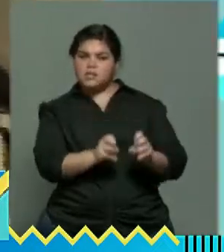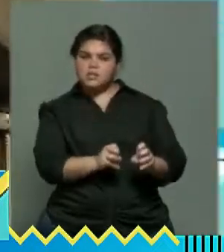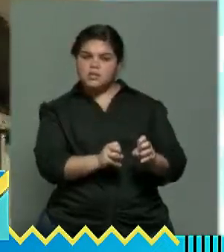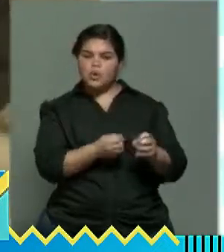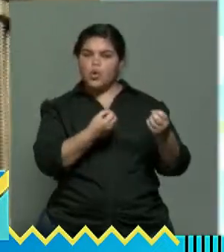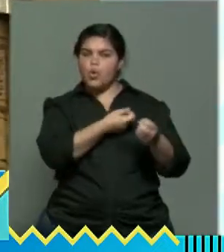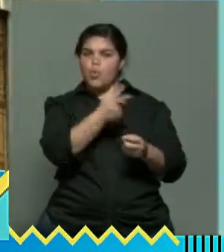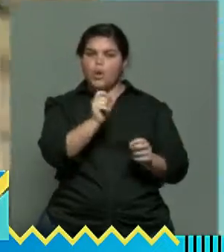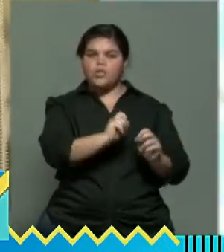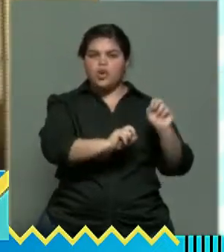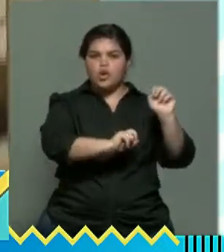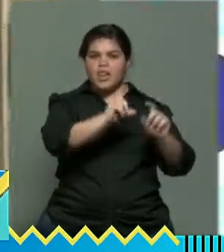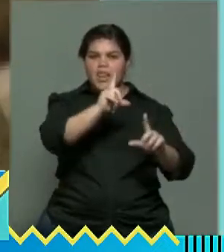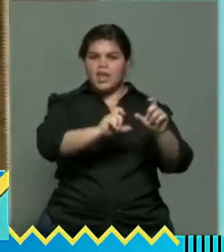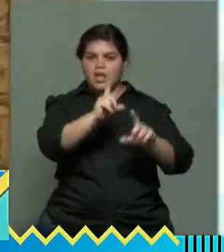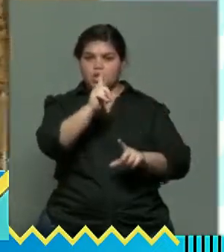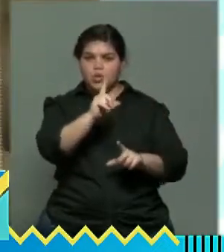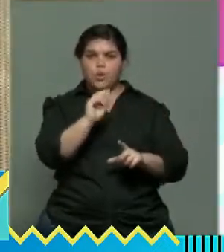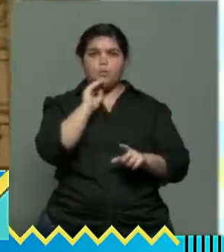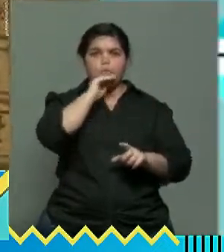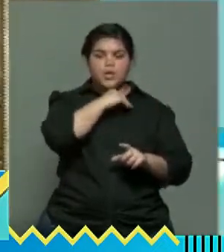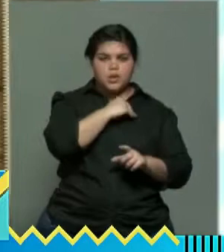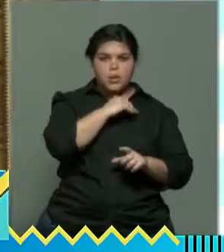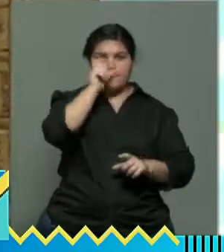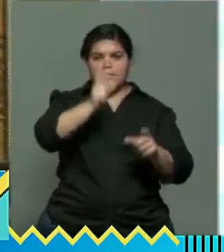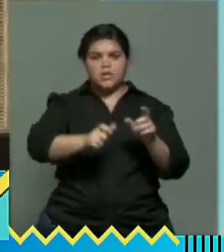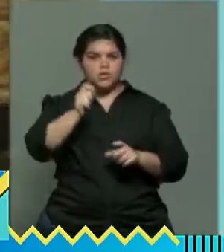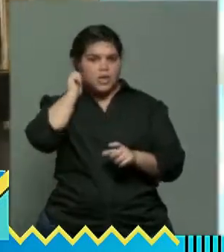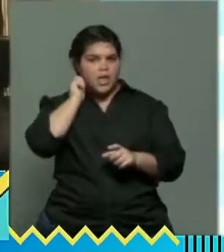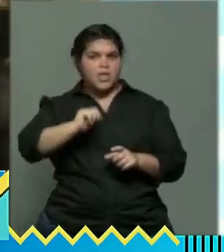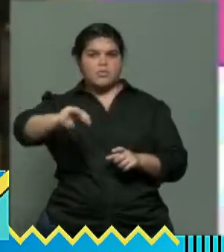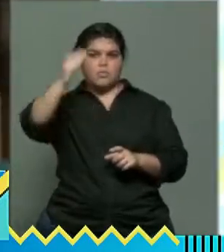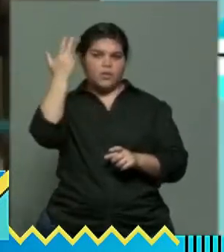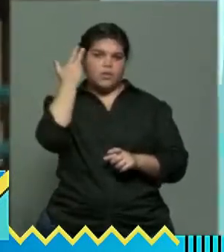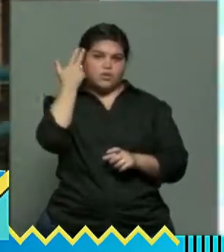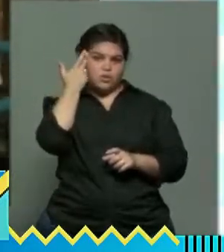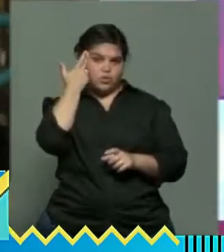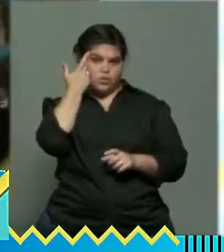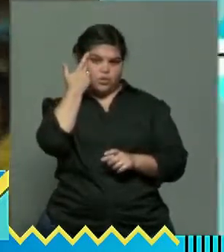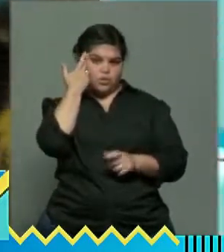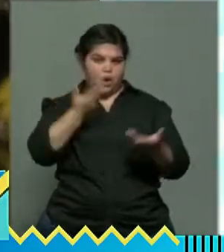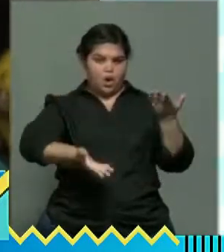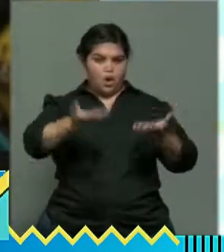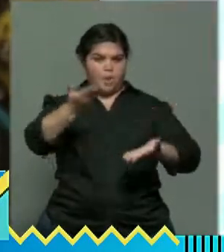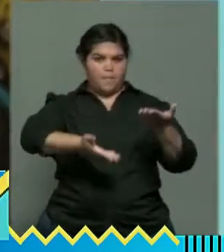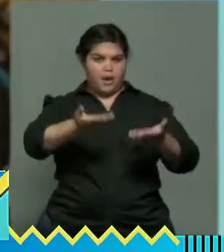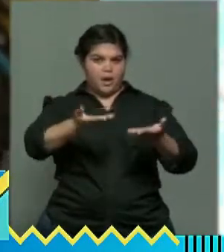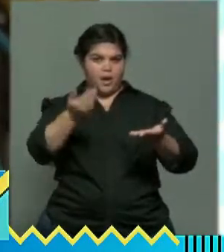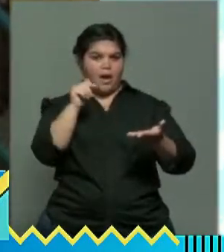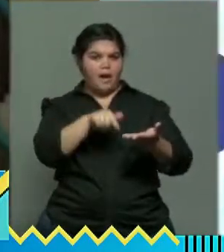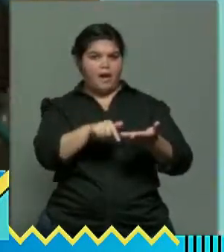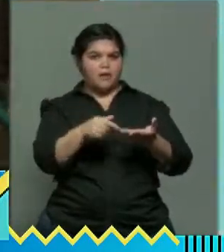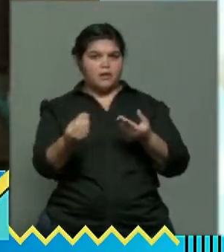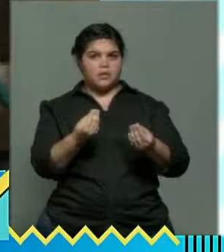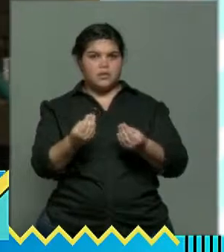se consumen en el país por la cantidad de personas mayores de 18 años, vemos que estamos en 1/4 de copa